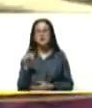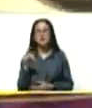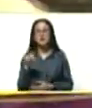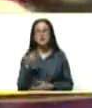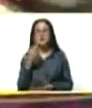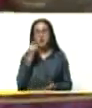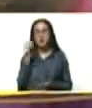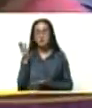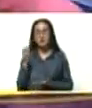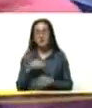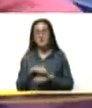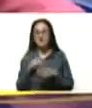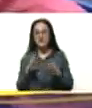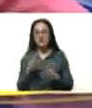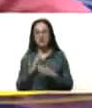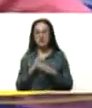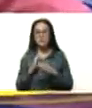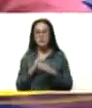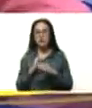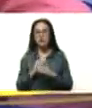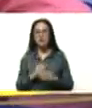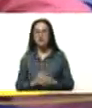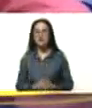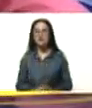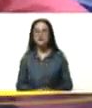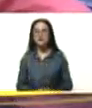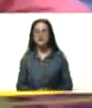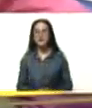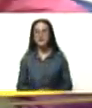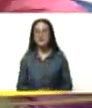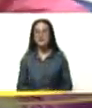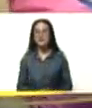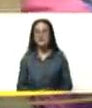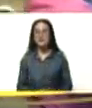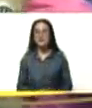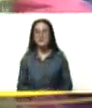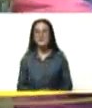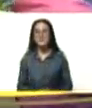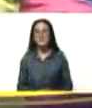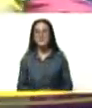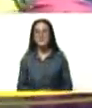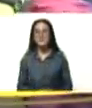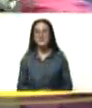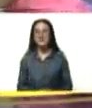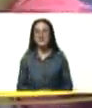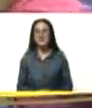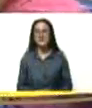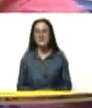el micrófono. General Velázquez Araguayán. ¿Qué dije?